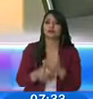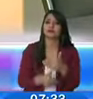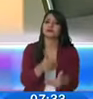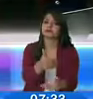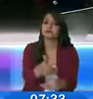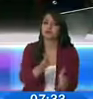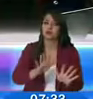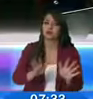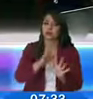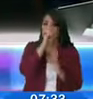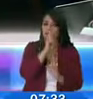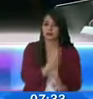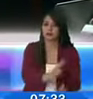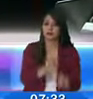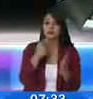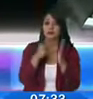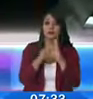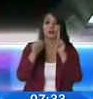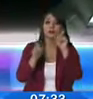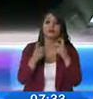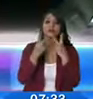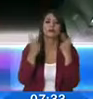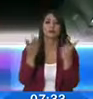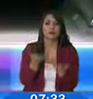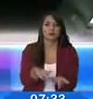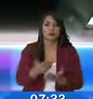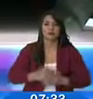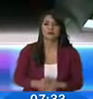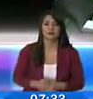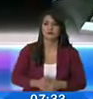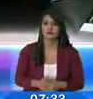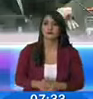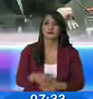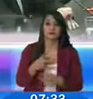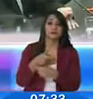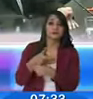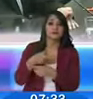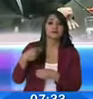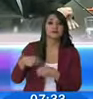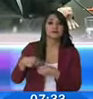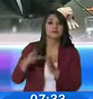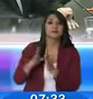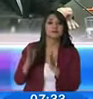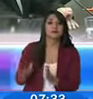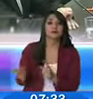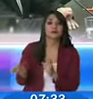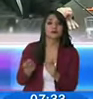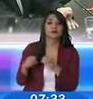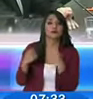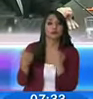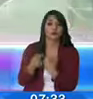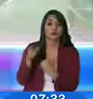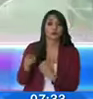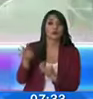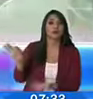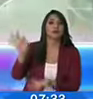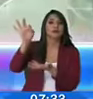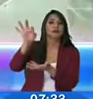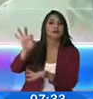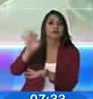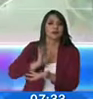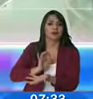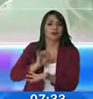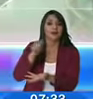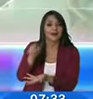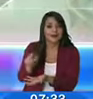periodo, así como la consulta popular, de la cual, entre otras cosas, el Consejo de Participación Ciudadana y Control Social Transitorio